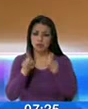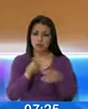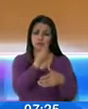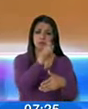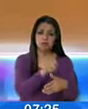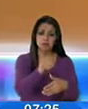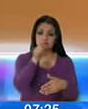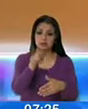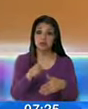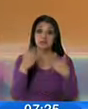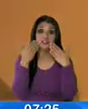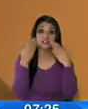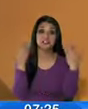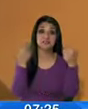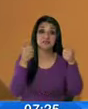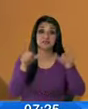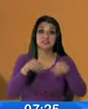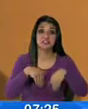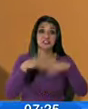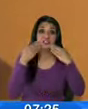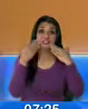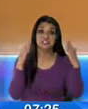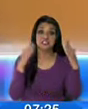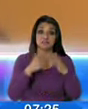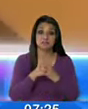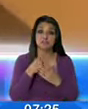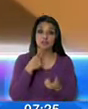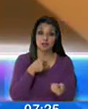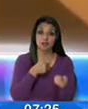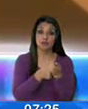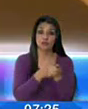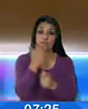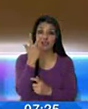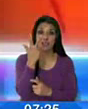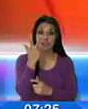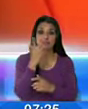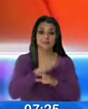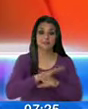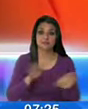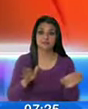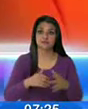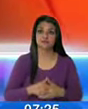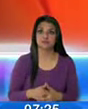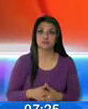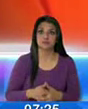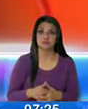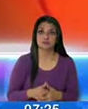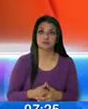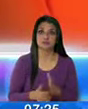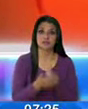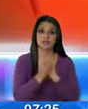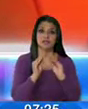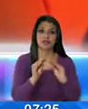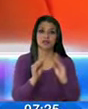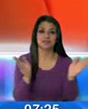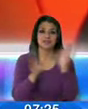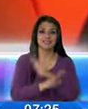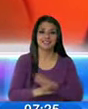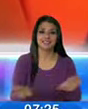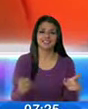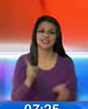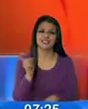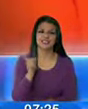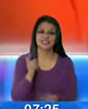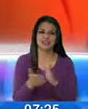sé cómo quedaría también. Al menos los que estamos aquí colaborando ya 3 intervenciones de este tipo. Así que como que la capacitación ya estaba de más, ¿no? Pero en